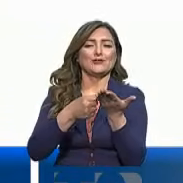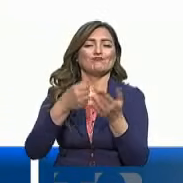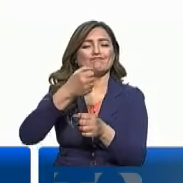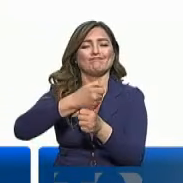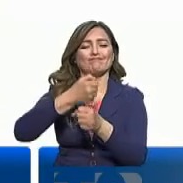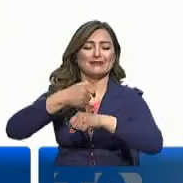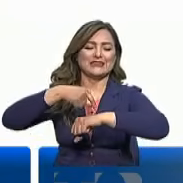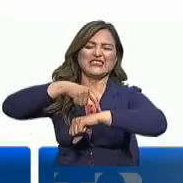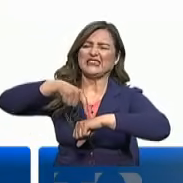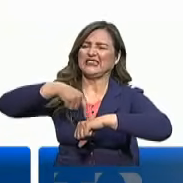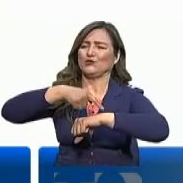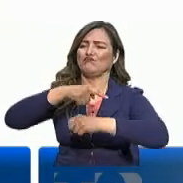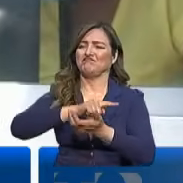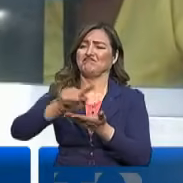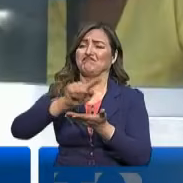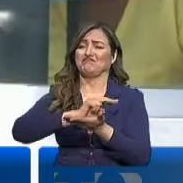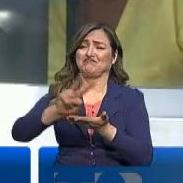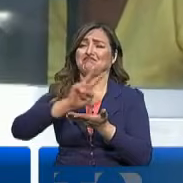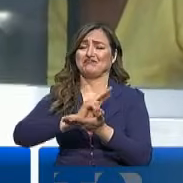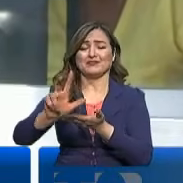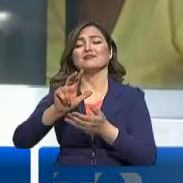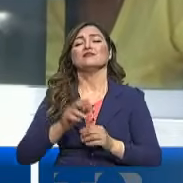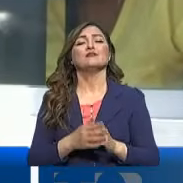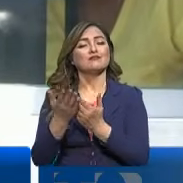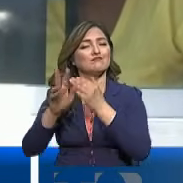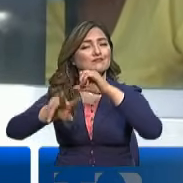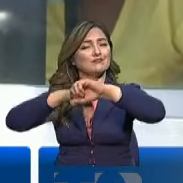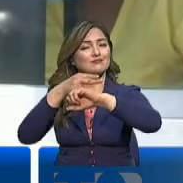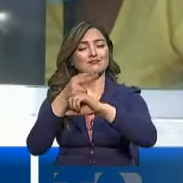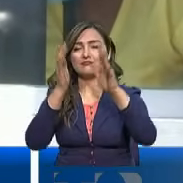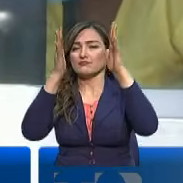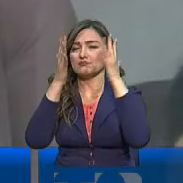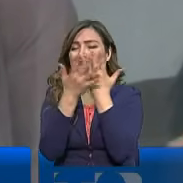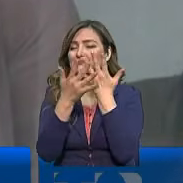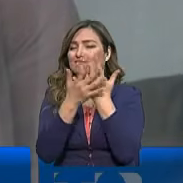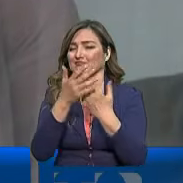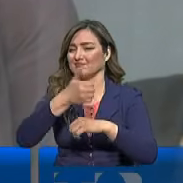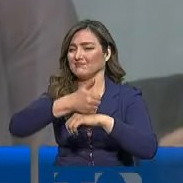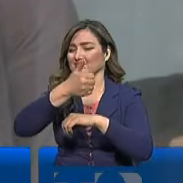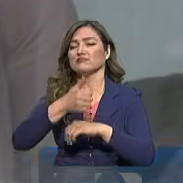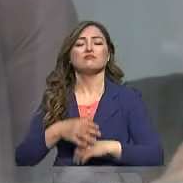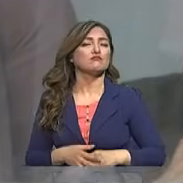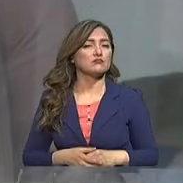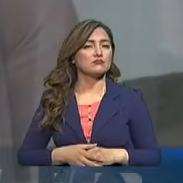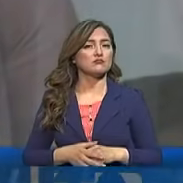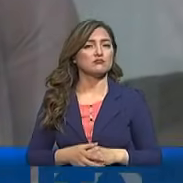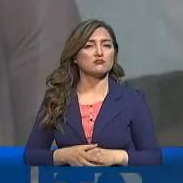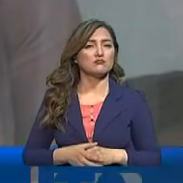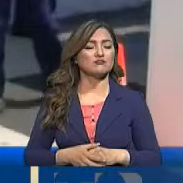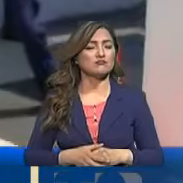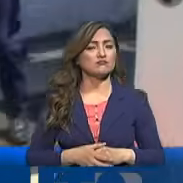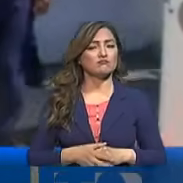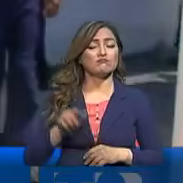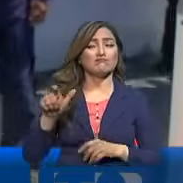trabajo puede tomar incluso semanas. El Servicio Nacional de Atención Integral a Personas Adultas Privadas de la Libertad y Adolescentes